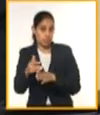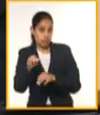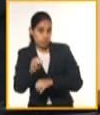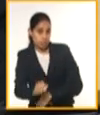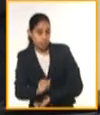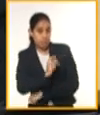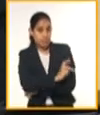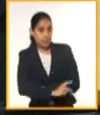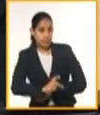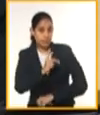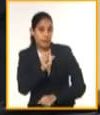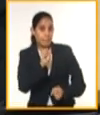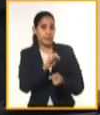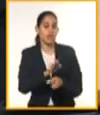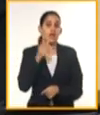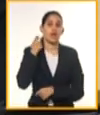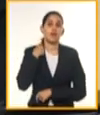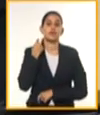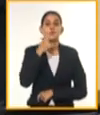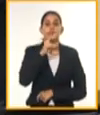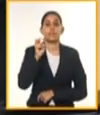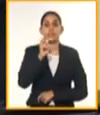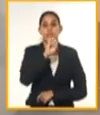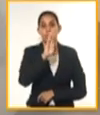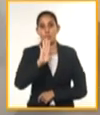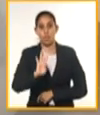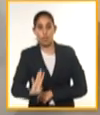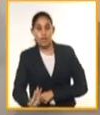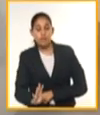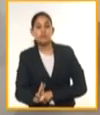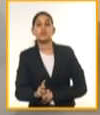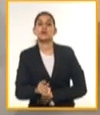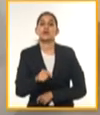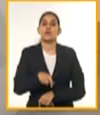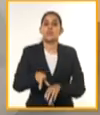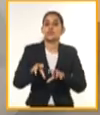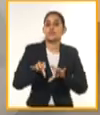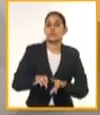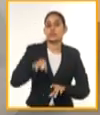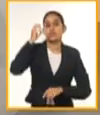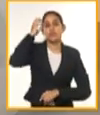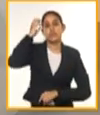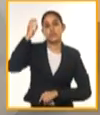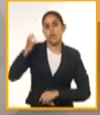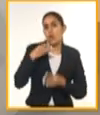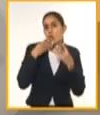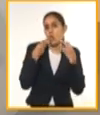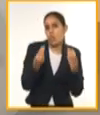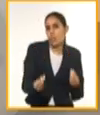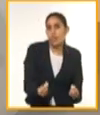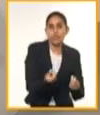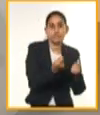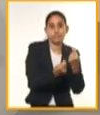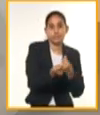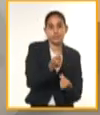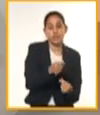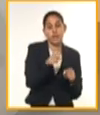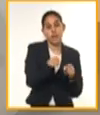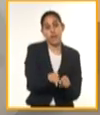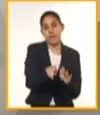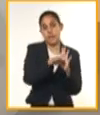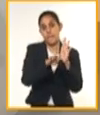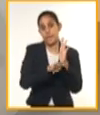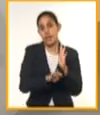el año 2004, con Victoria Nuland, como secretaria de Estado, cómo financió ese Maidán ucraniano. En